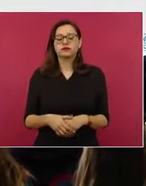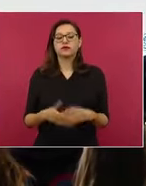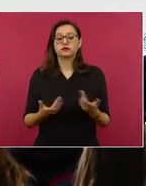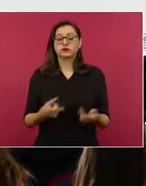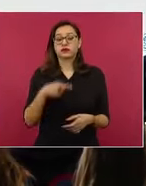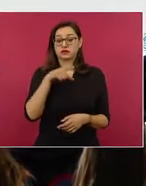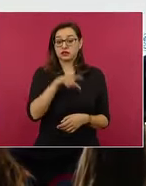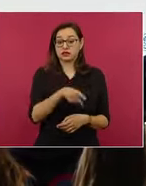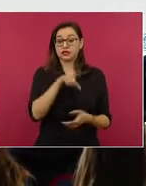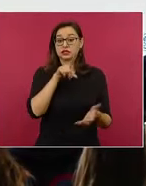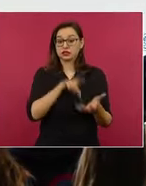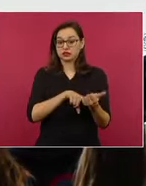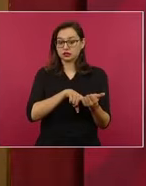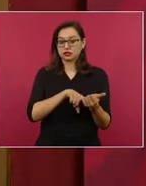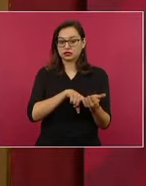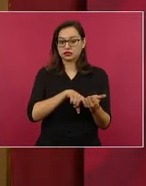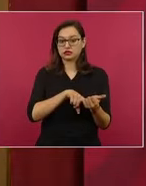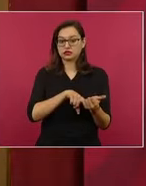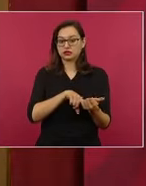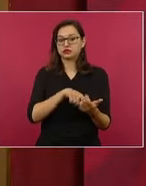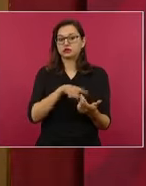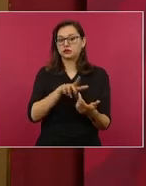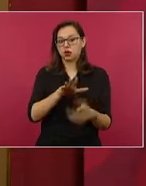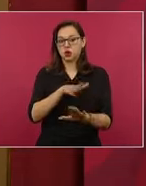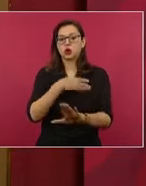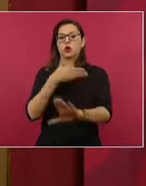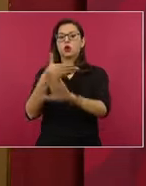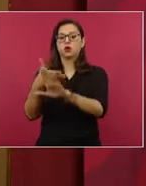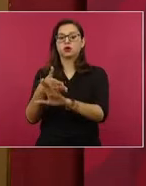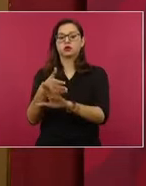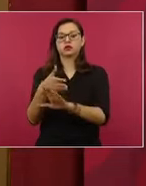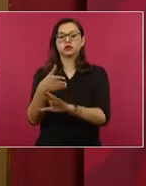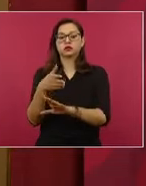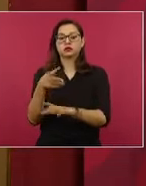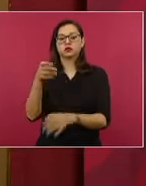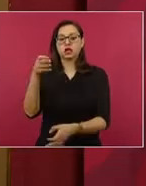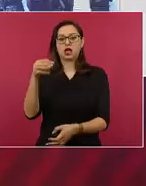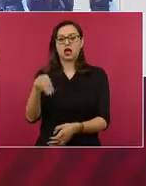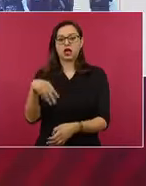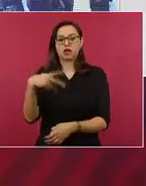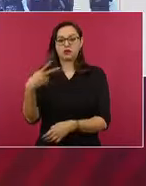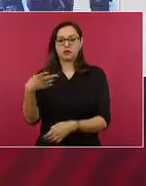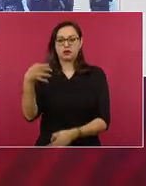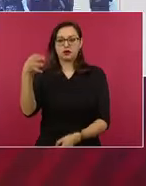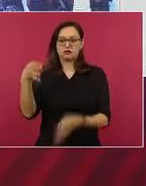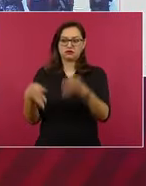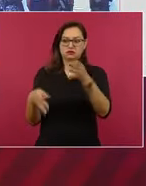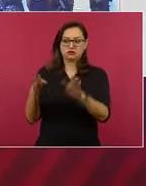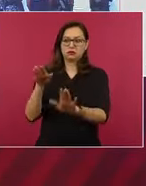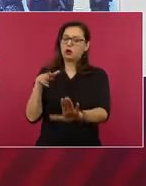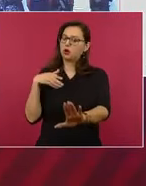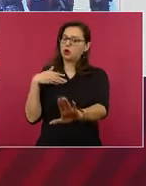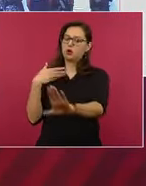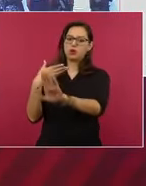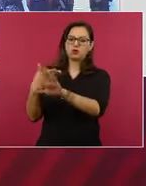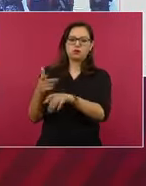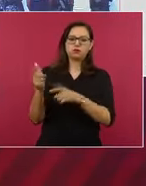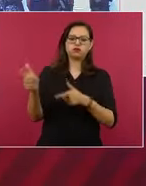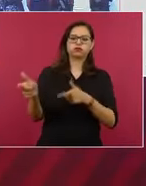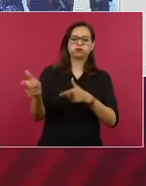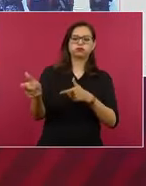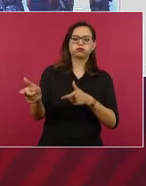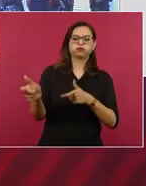con el ataque a las instalaciones de la Fiscalía en Marabatío, pero lo